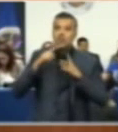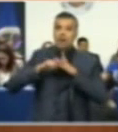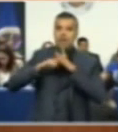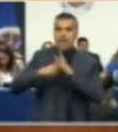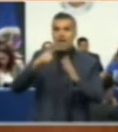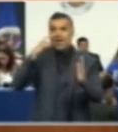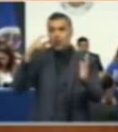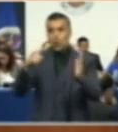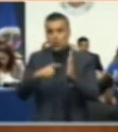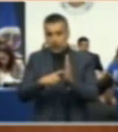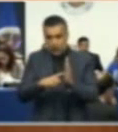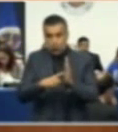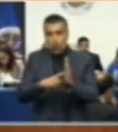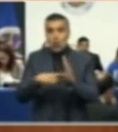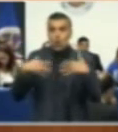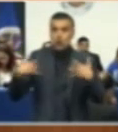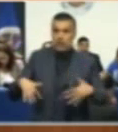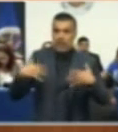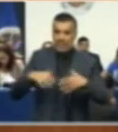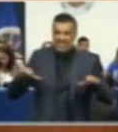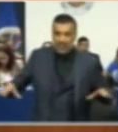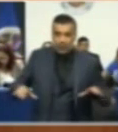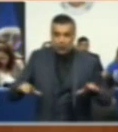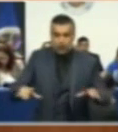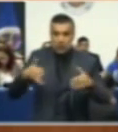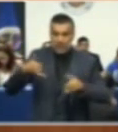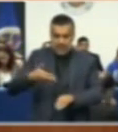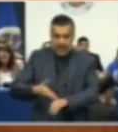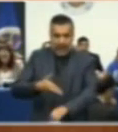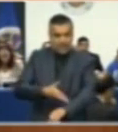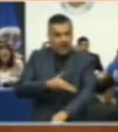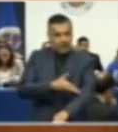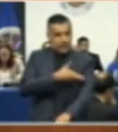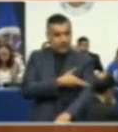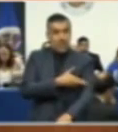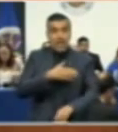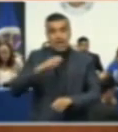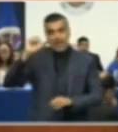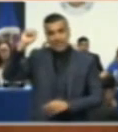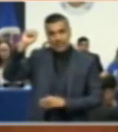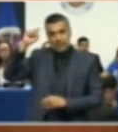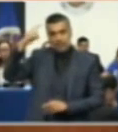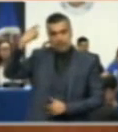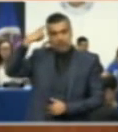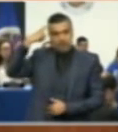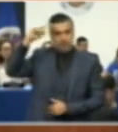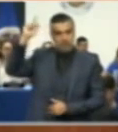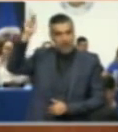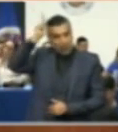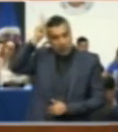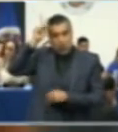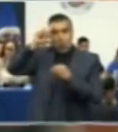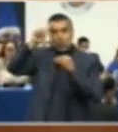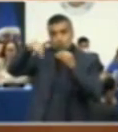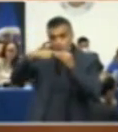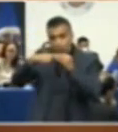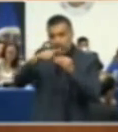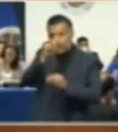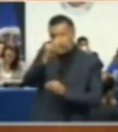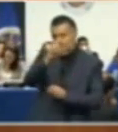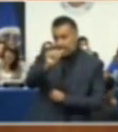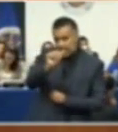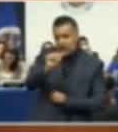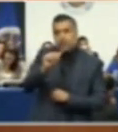empezar reconociendo los grandes esfuerzos y avances que ha hecho el Estado peruano en materia de discapacidad.